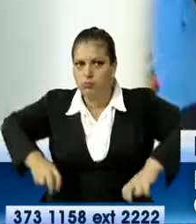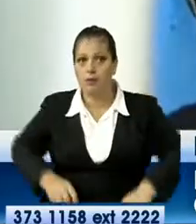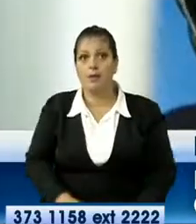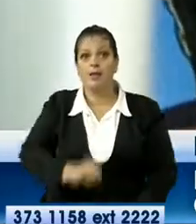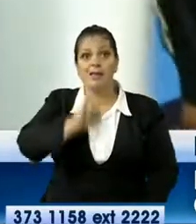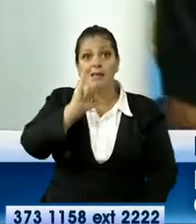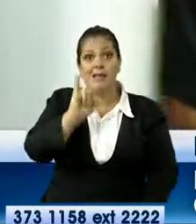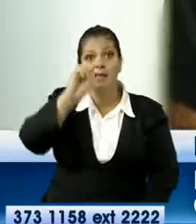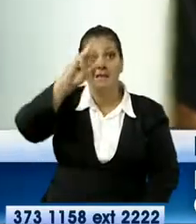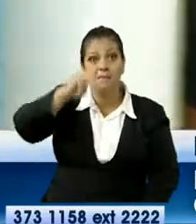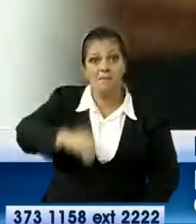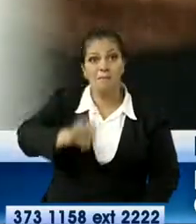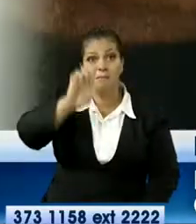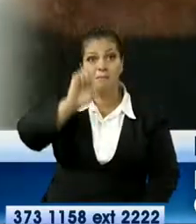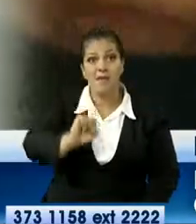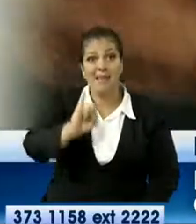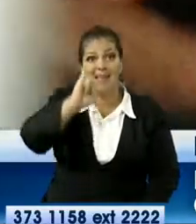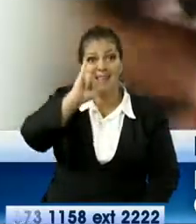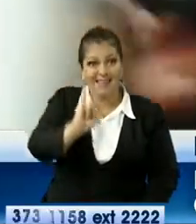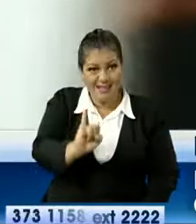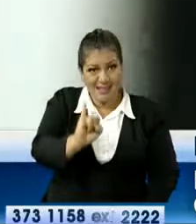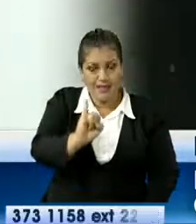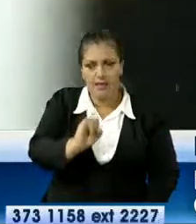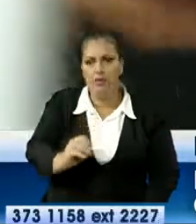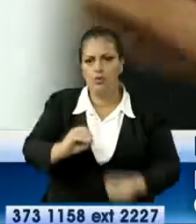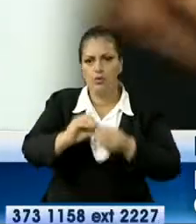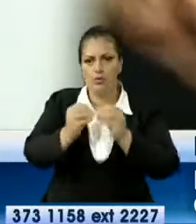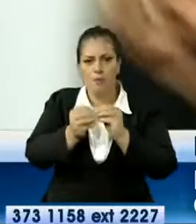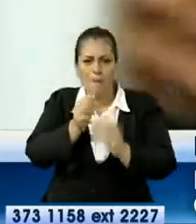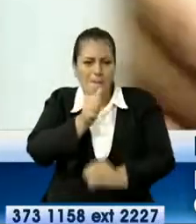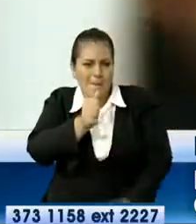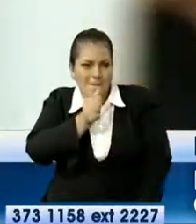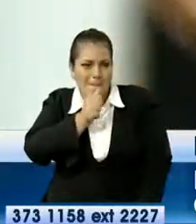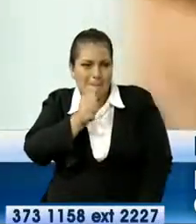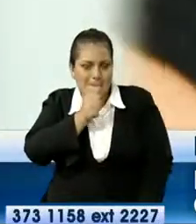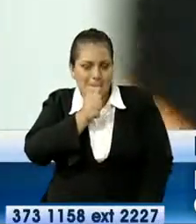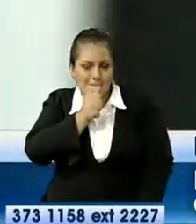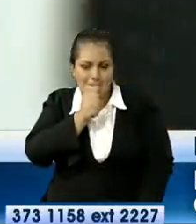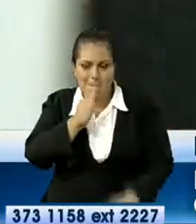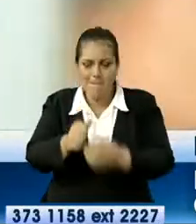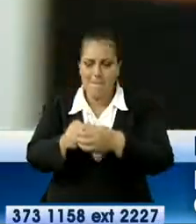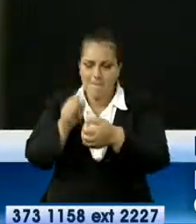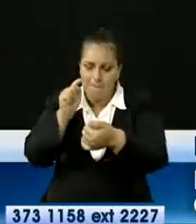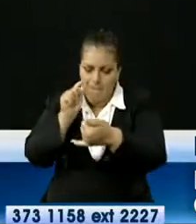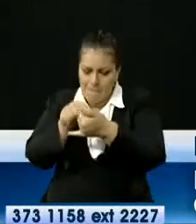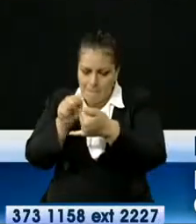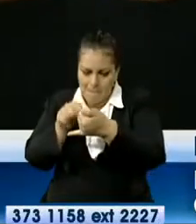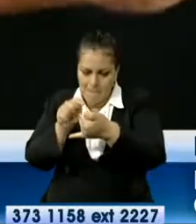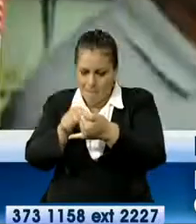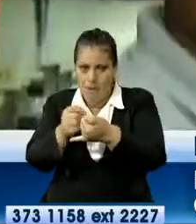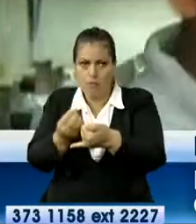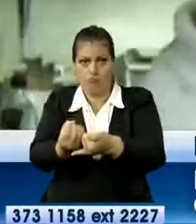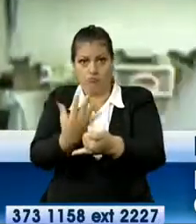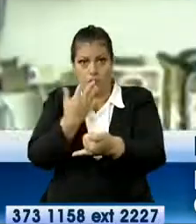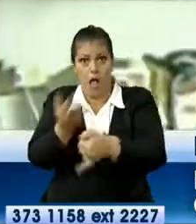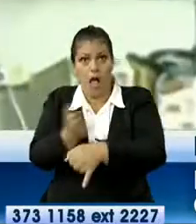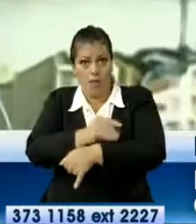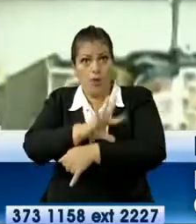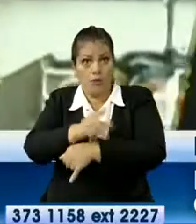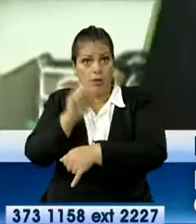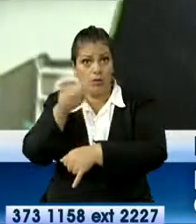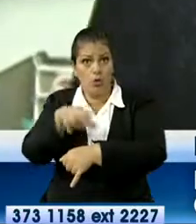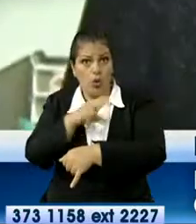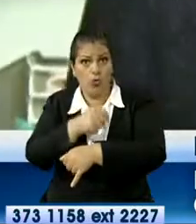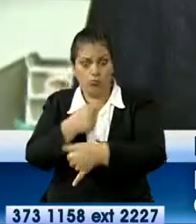identidad internacional, conocido como IMEI, para saber si estaba reportado como robado. Sin embargo, el fiscal